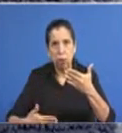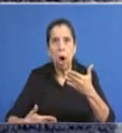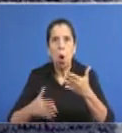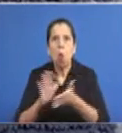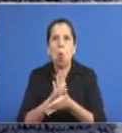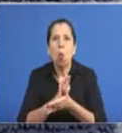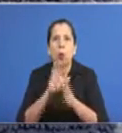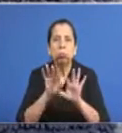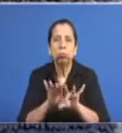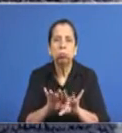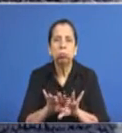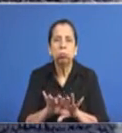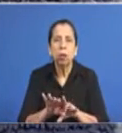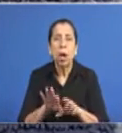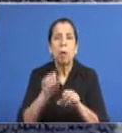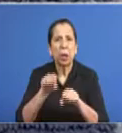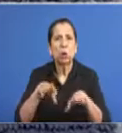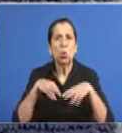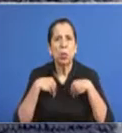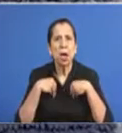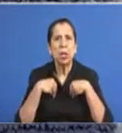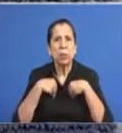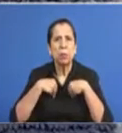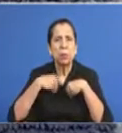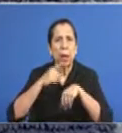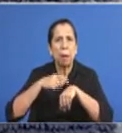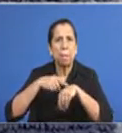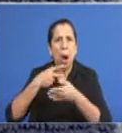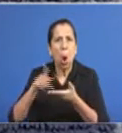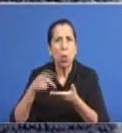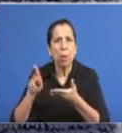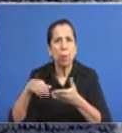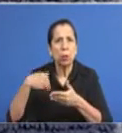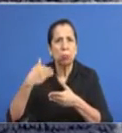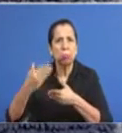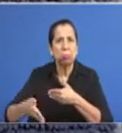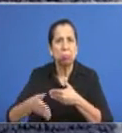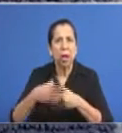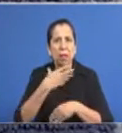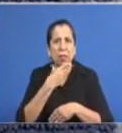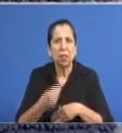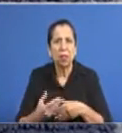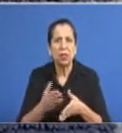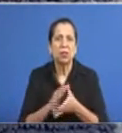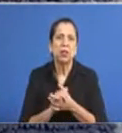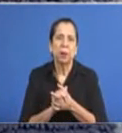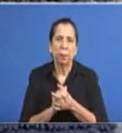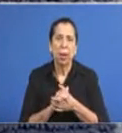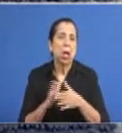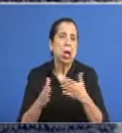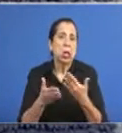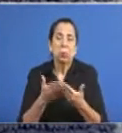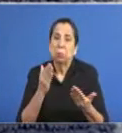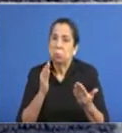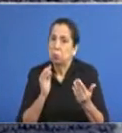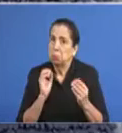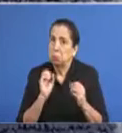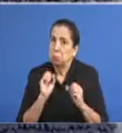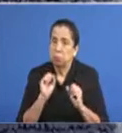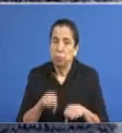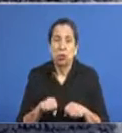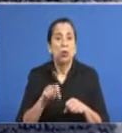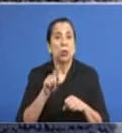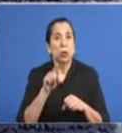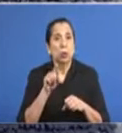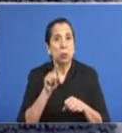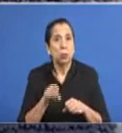para poder acogerte a la moratoria en caso tal de que tu préstamo aún pues no haya entrado dentro de la medida. Y si ya